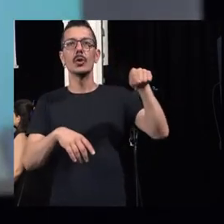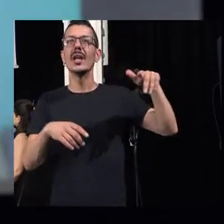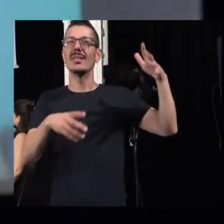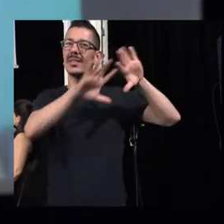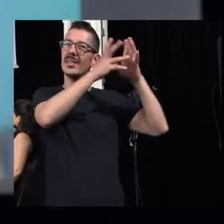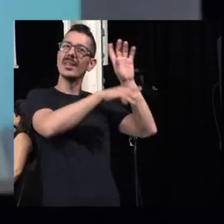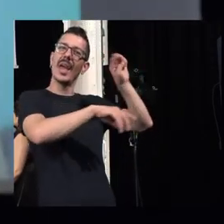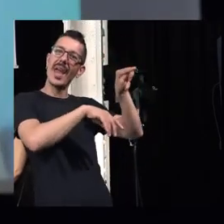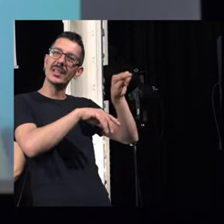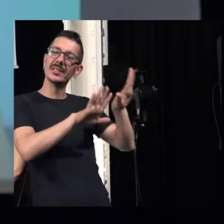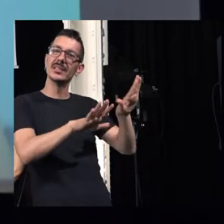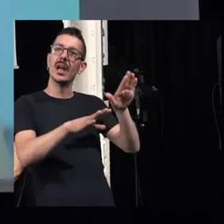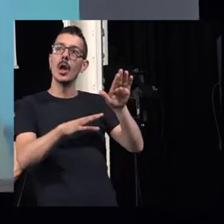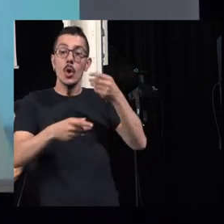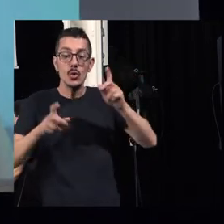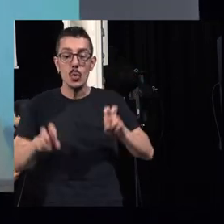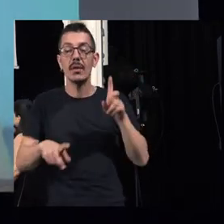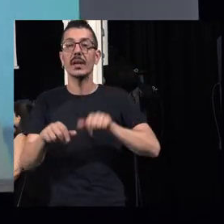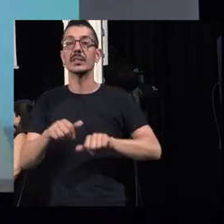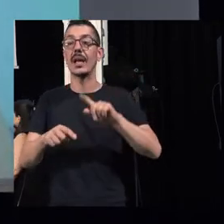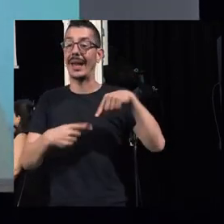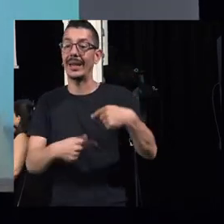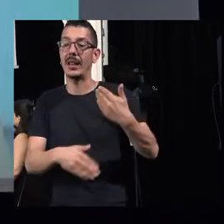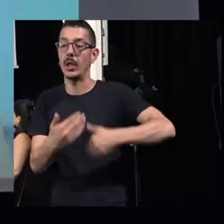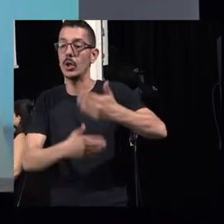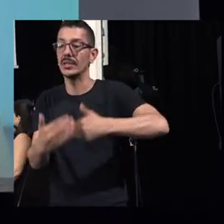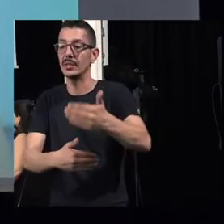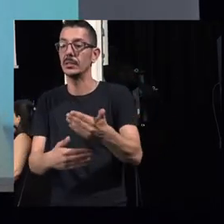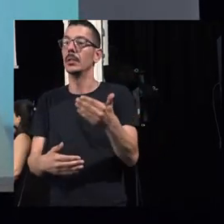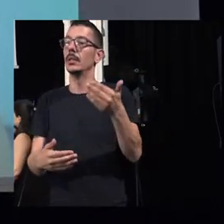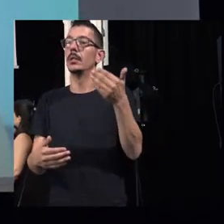contentarse solamente de estar detrás de WhatsApp en el numérico y